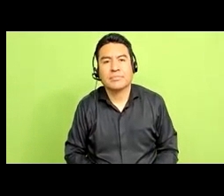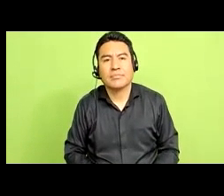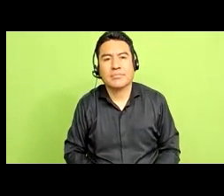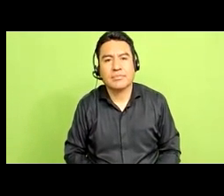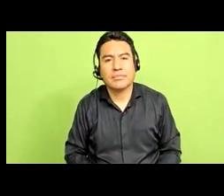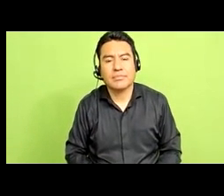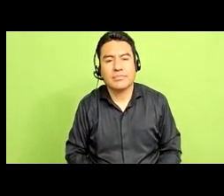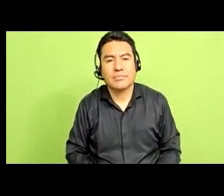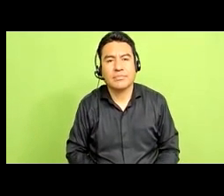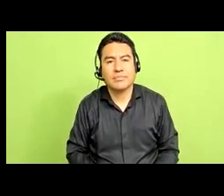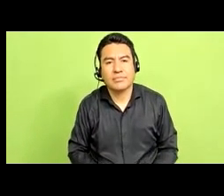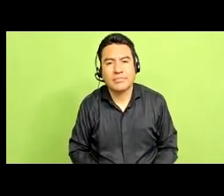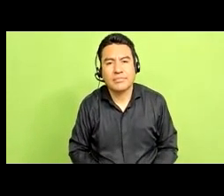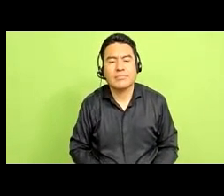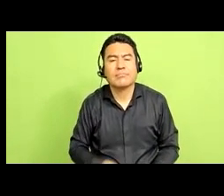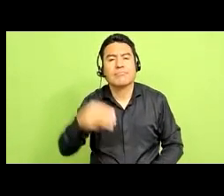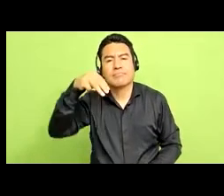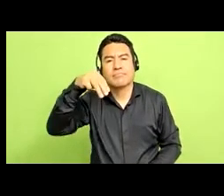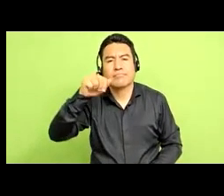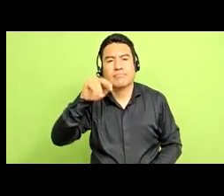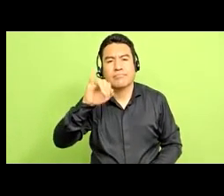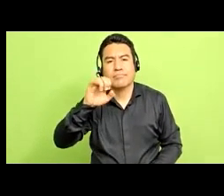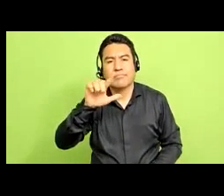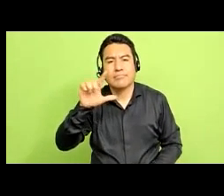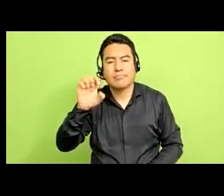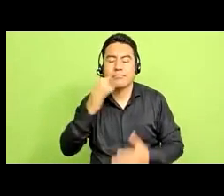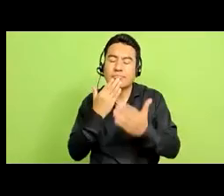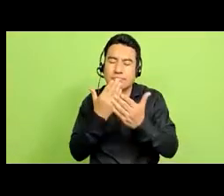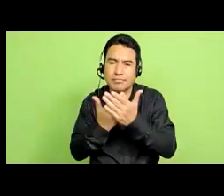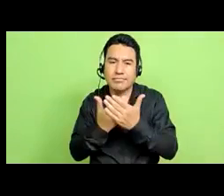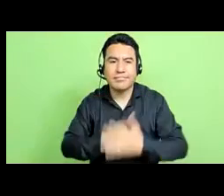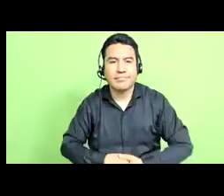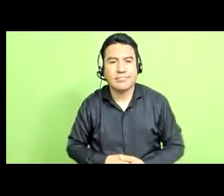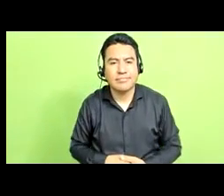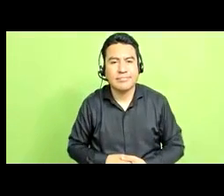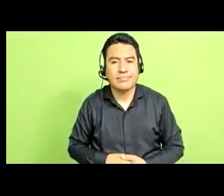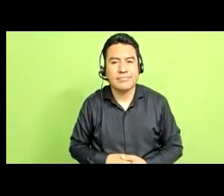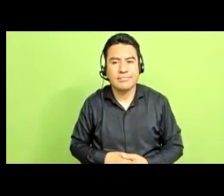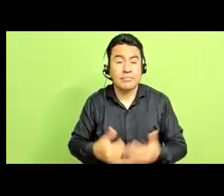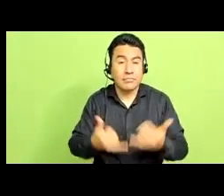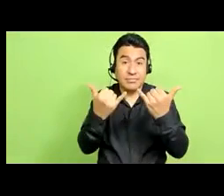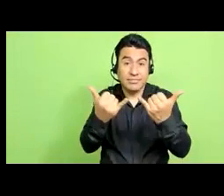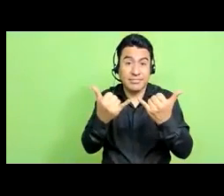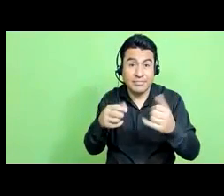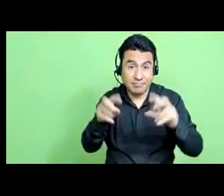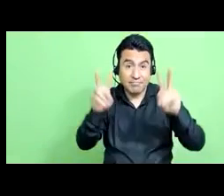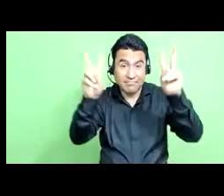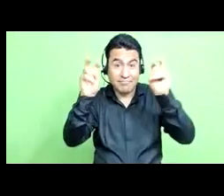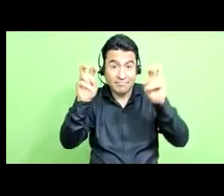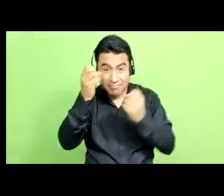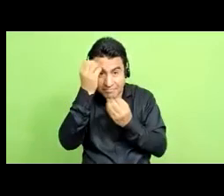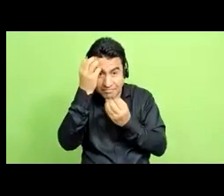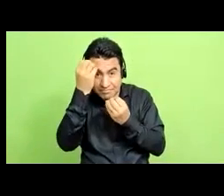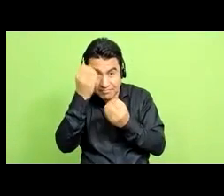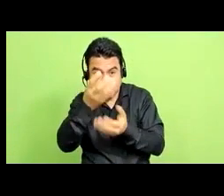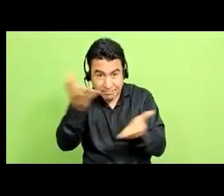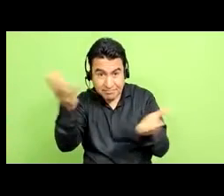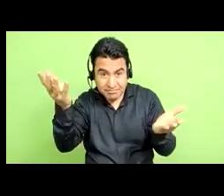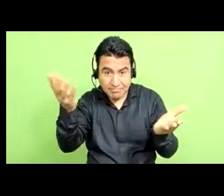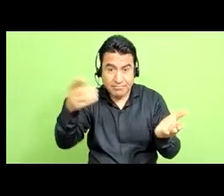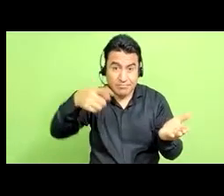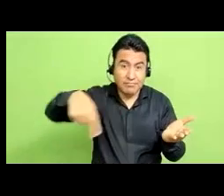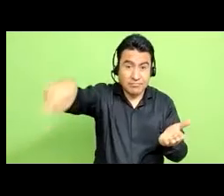muchas gracias madre de un punto muy importante para estas sesiones informativas es compartir los materiales las diapositivas